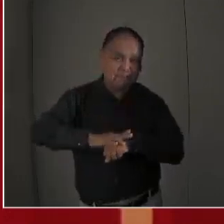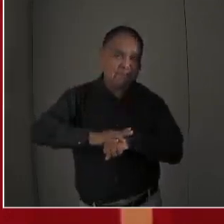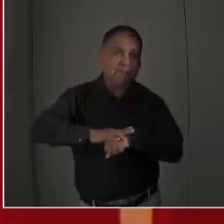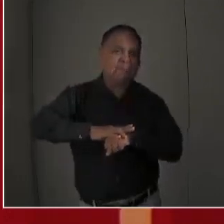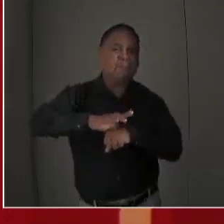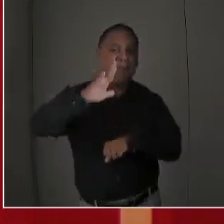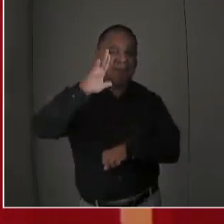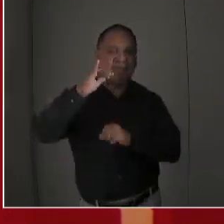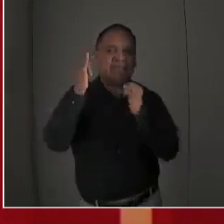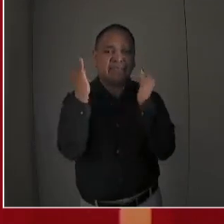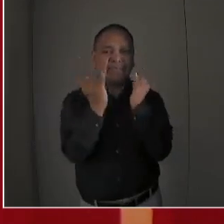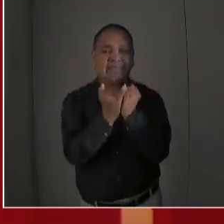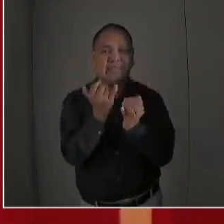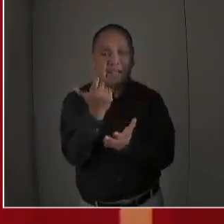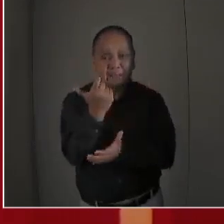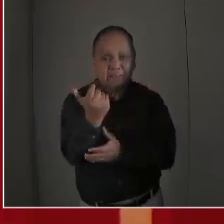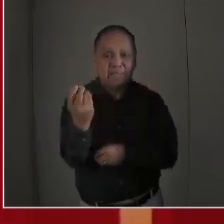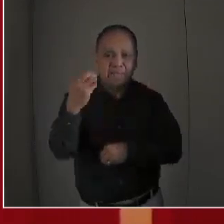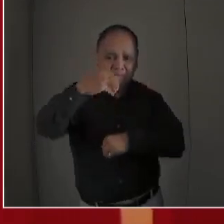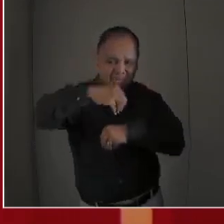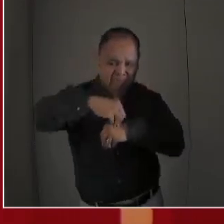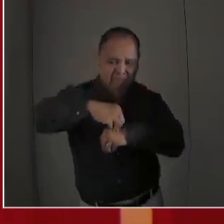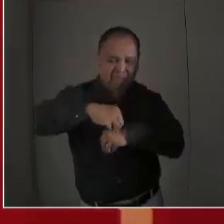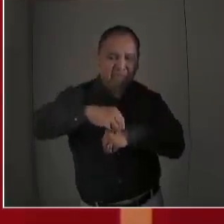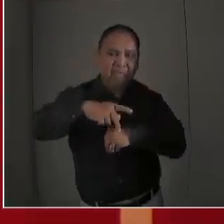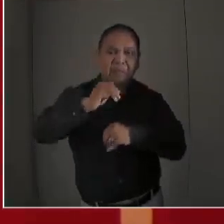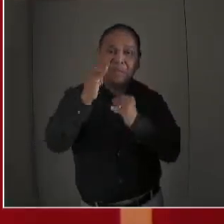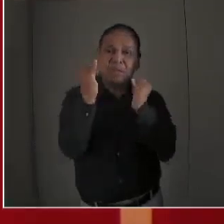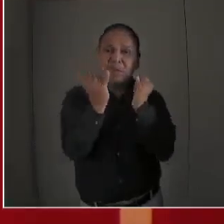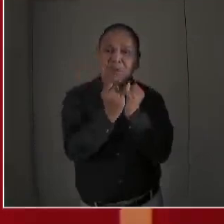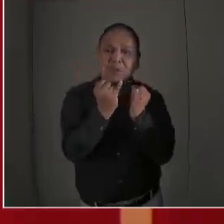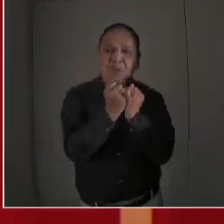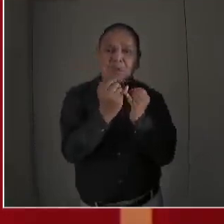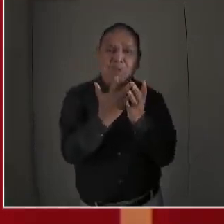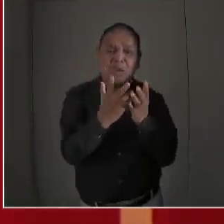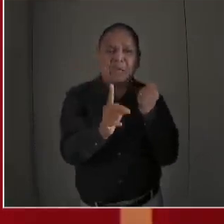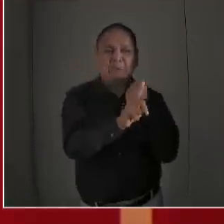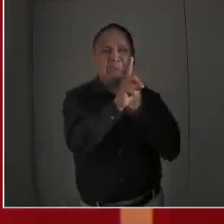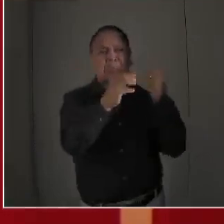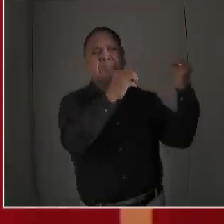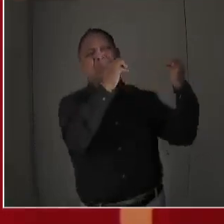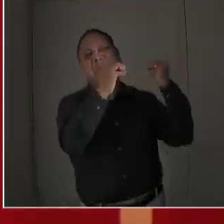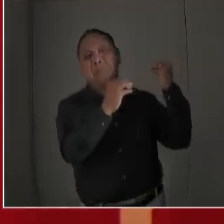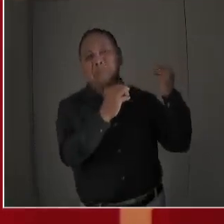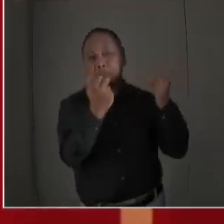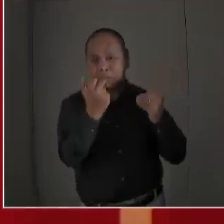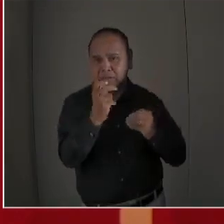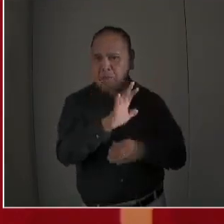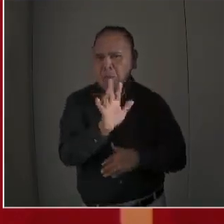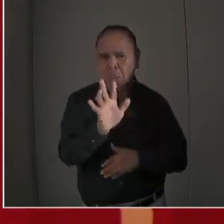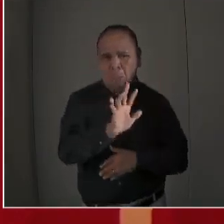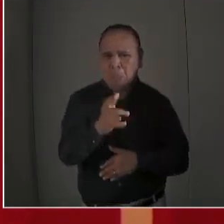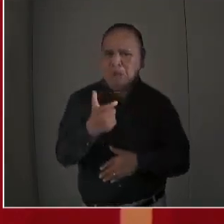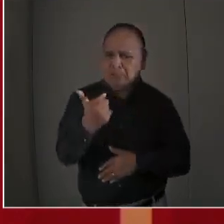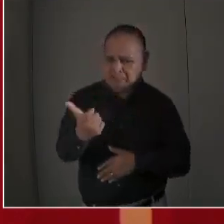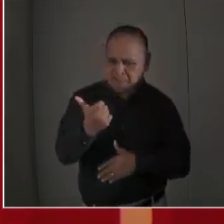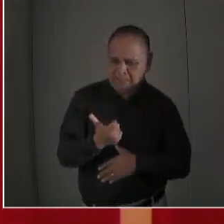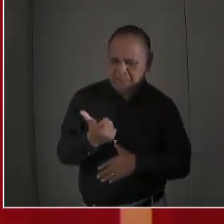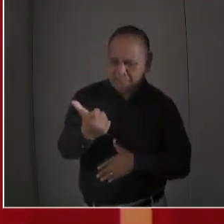podía incrementar el salario promedio y que lejos de generar una crisis, eso iba a reactivar